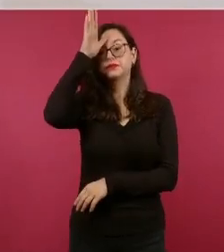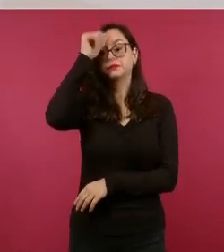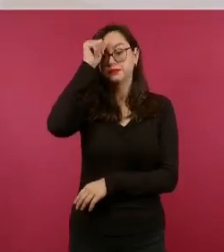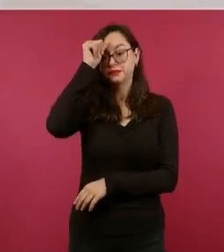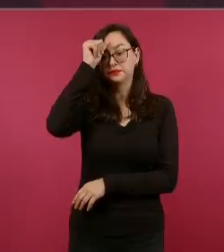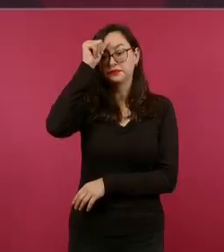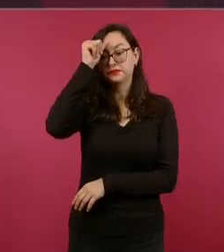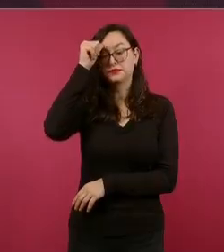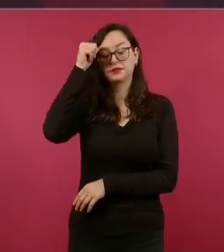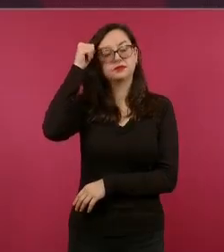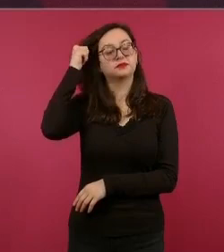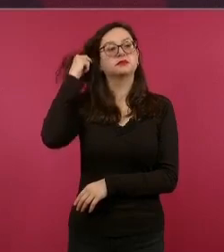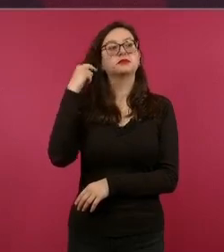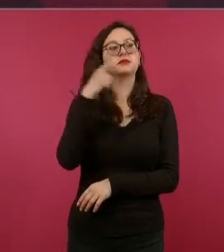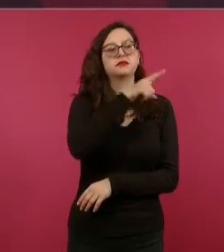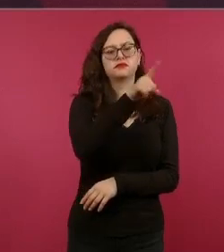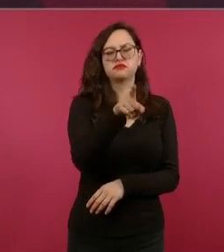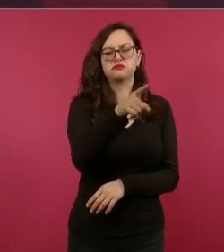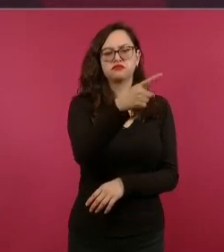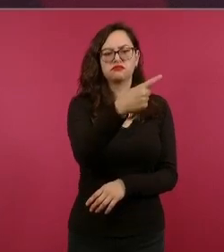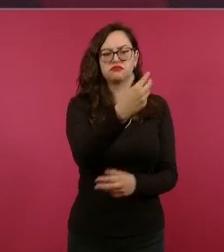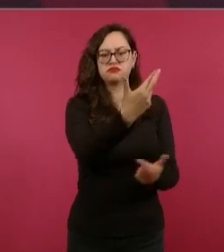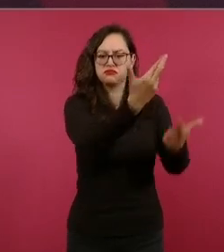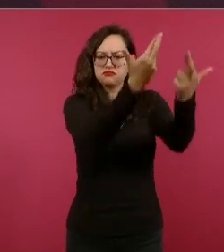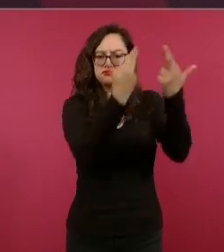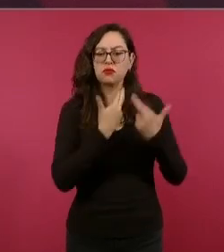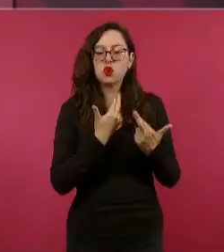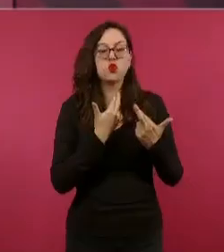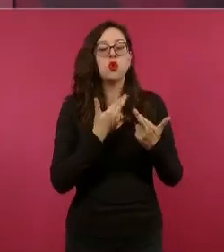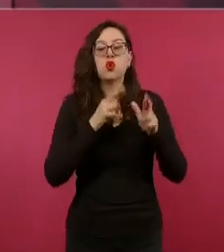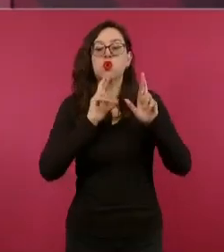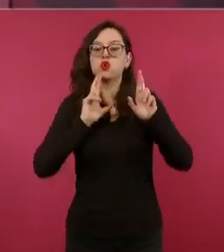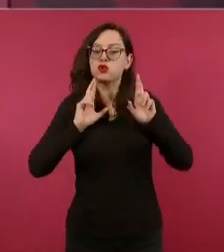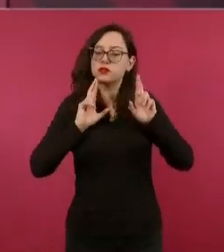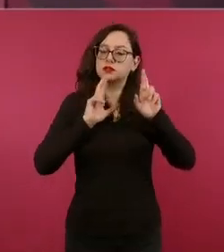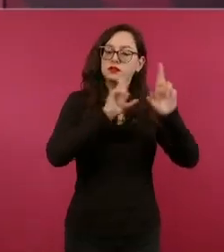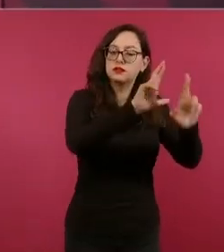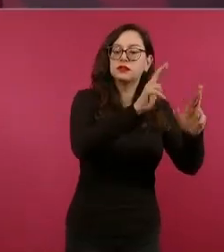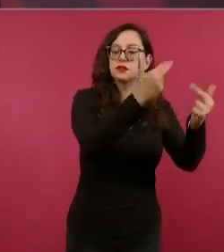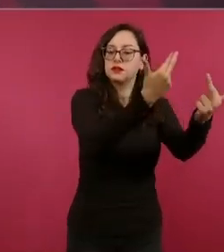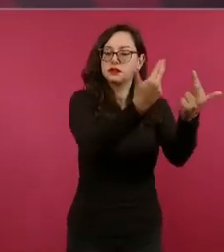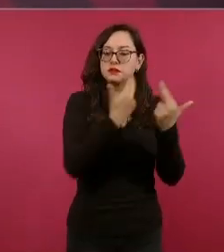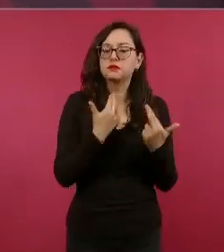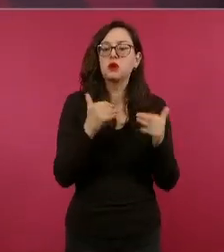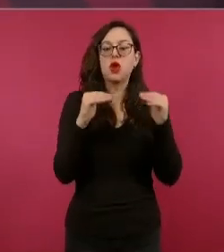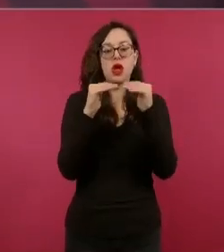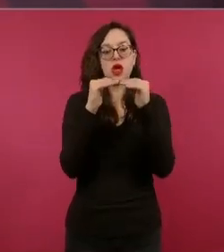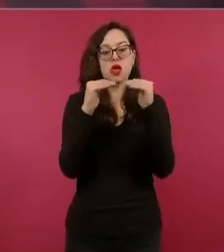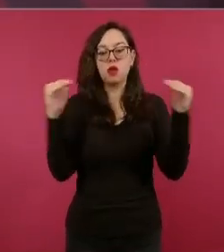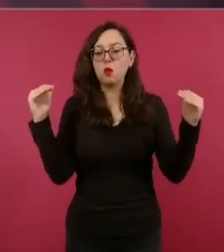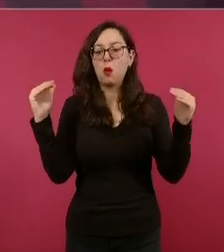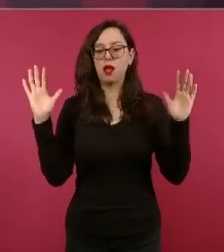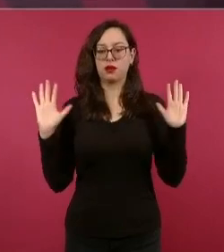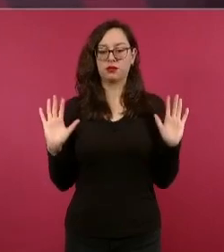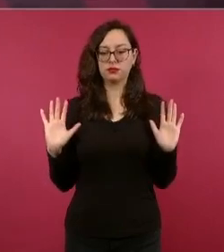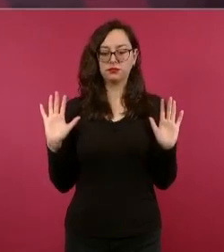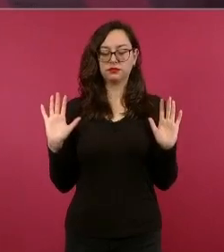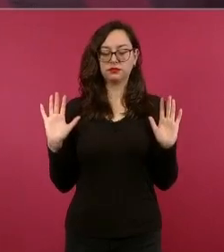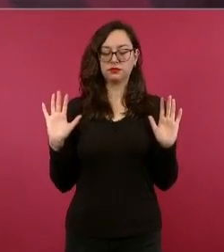en forma unilateral, respecto a nuestras soberanías,